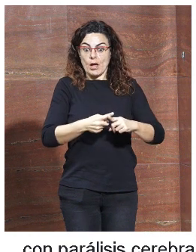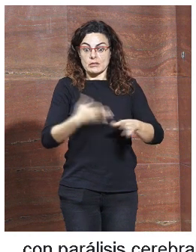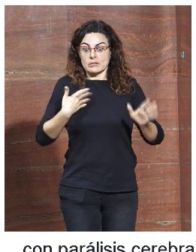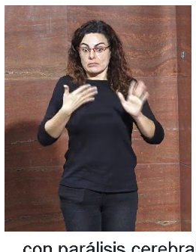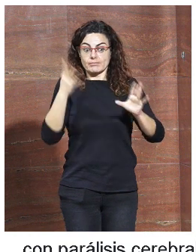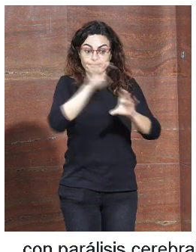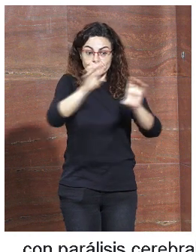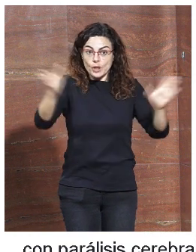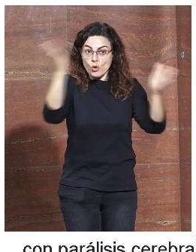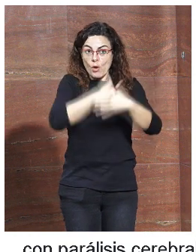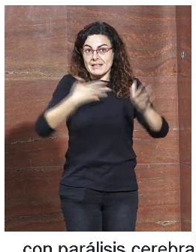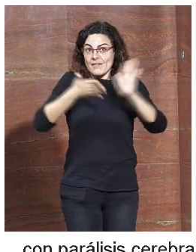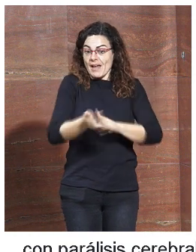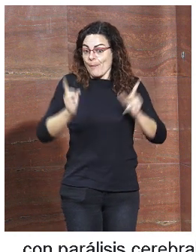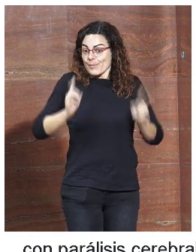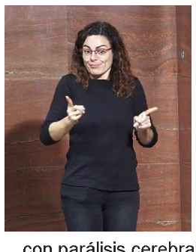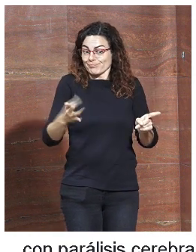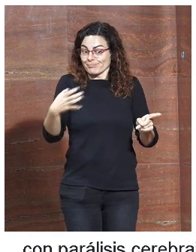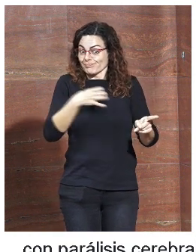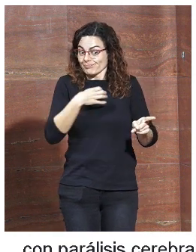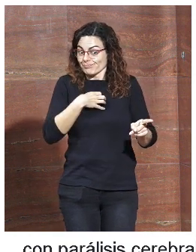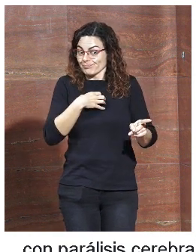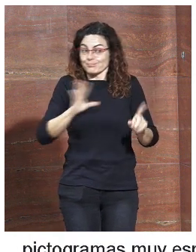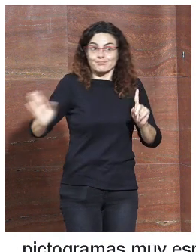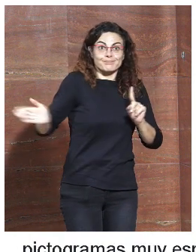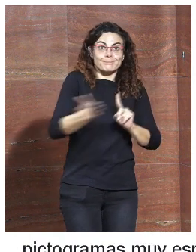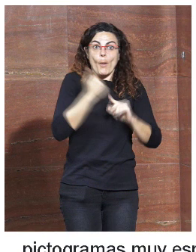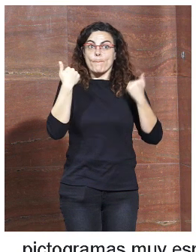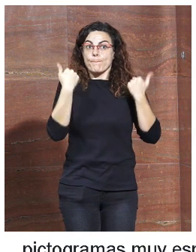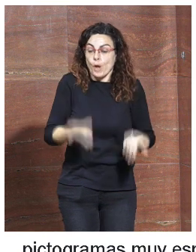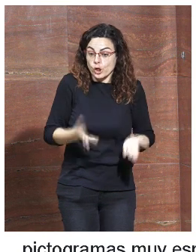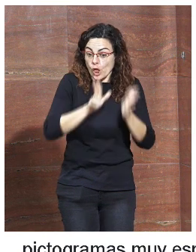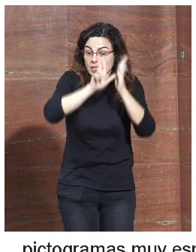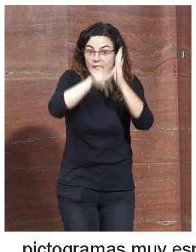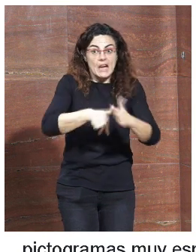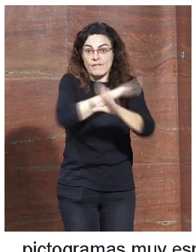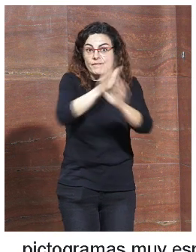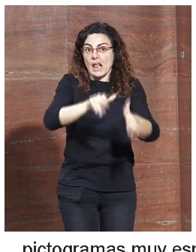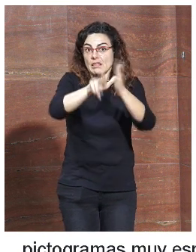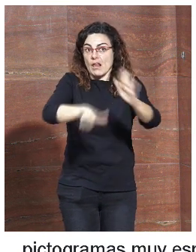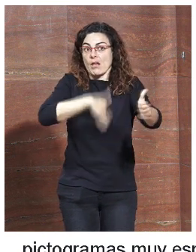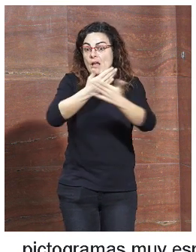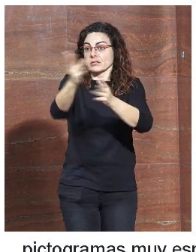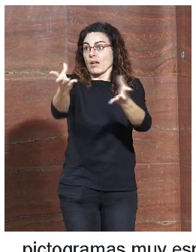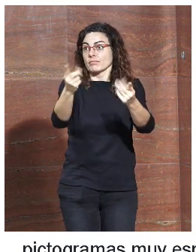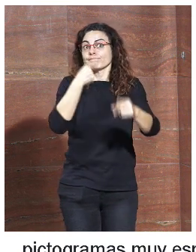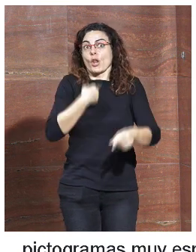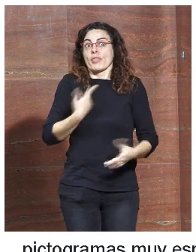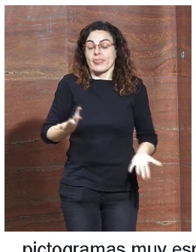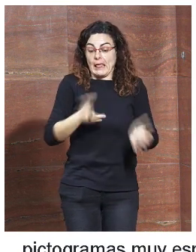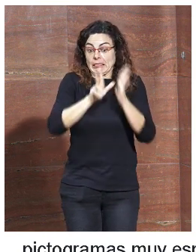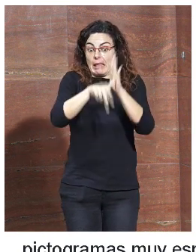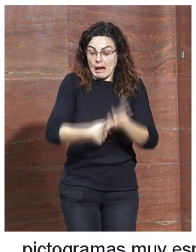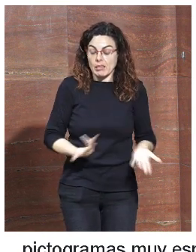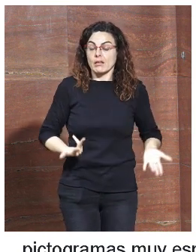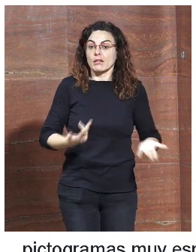¿no?, de partida. La detección precoz, hombre, ya tardía, ¿no?, porque hasta que me lo contaba, tardía, ¿no? Pero es que